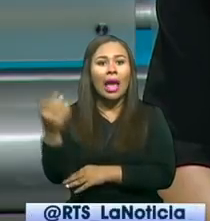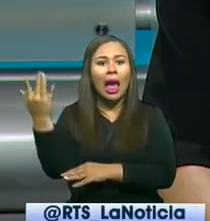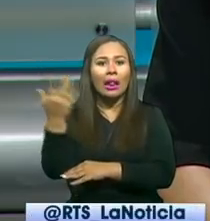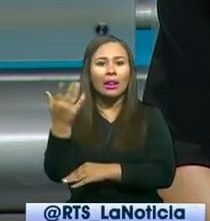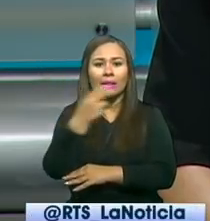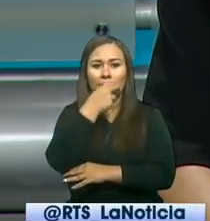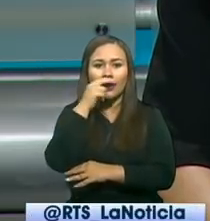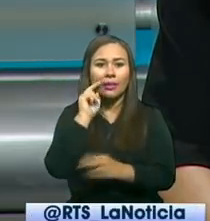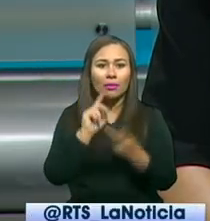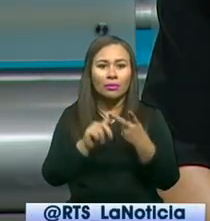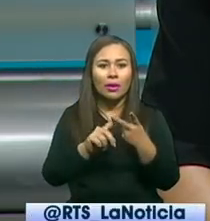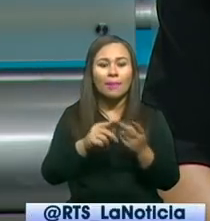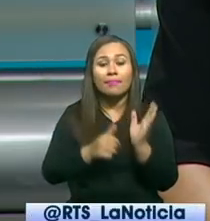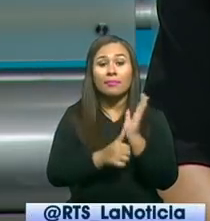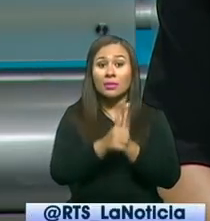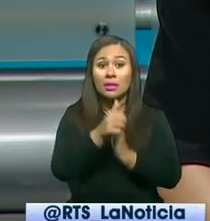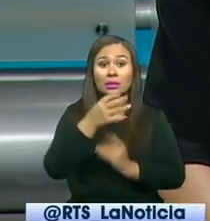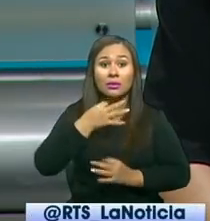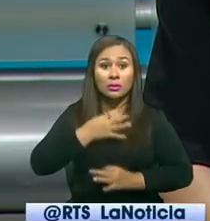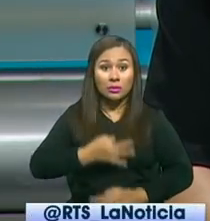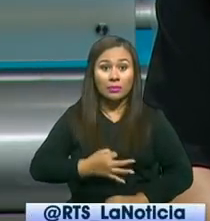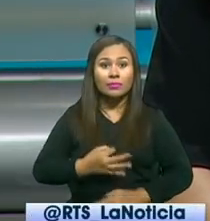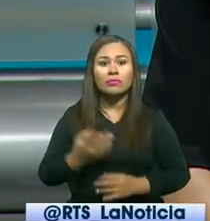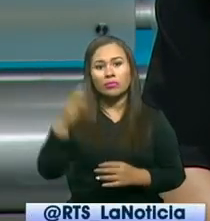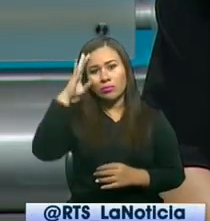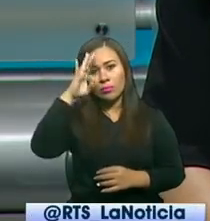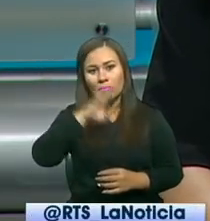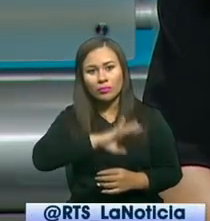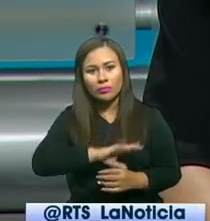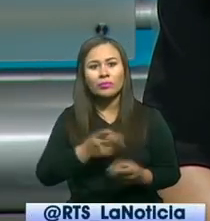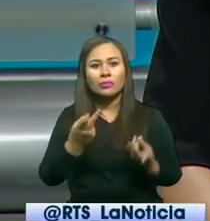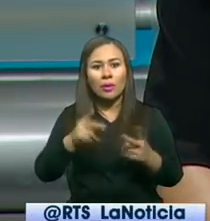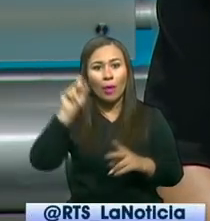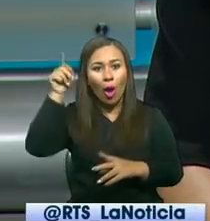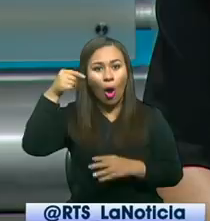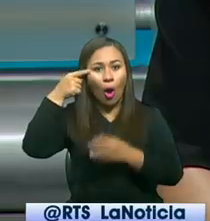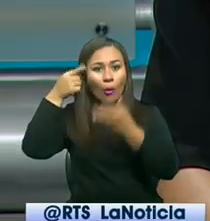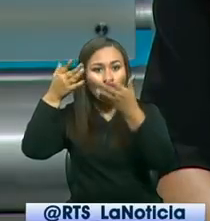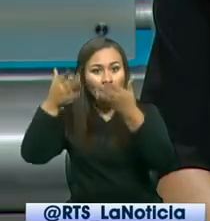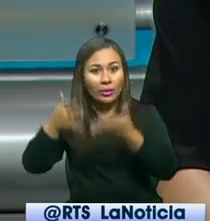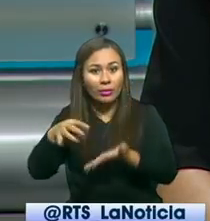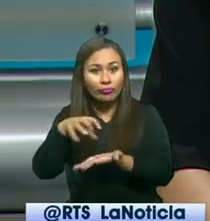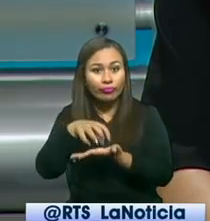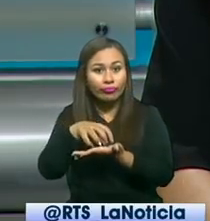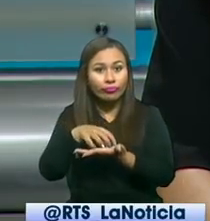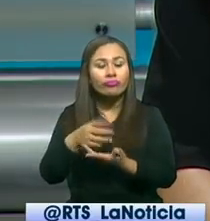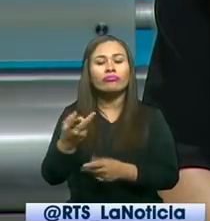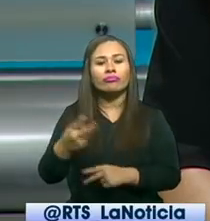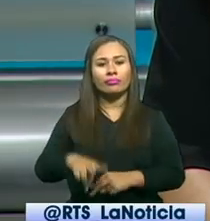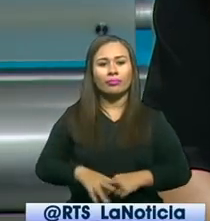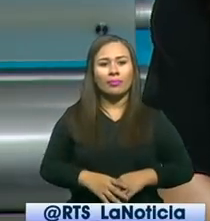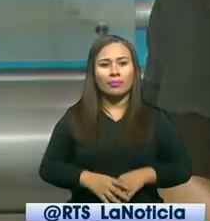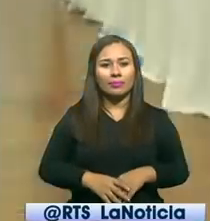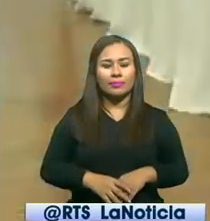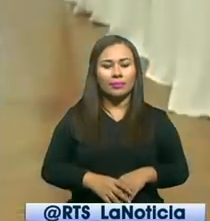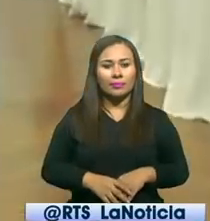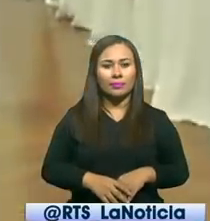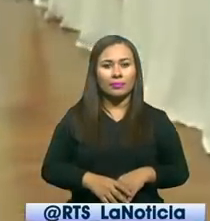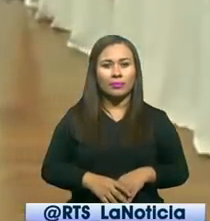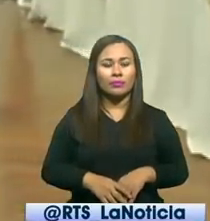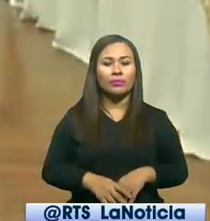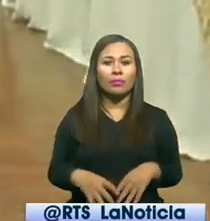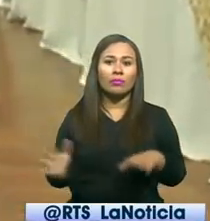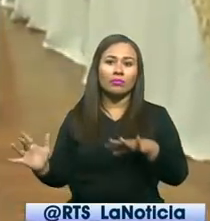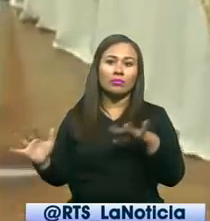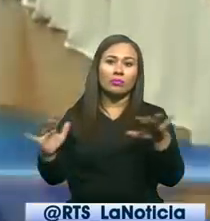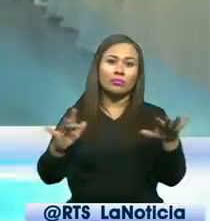el ministro del Interior, César Navas, y el gobernador de la provincia, José Francisco Ceballos. A la cita de